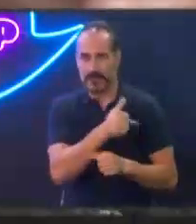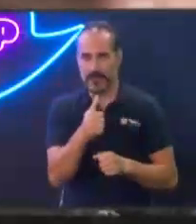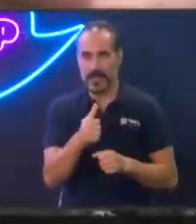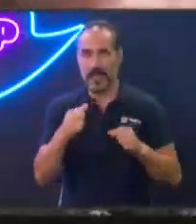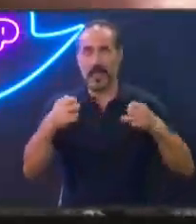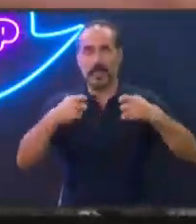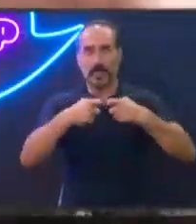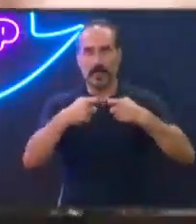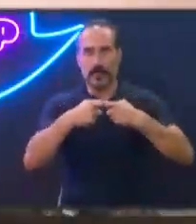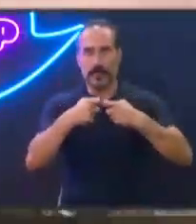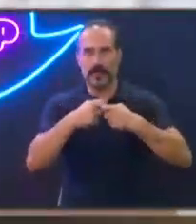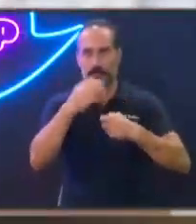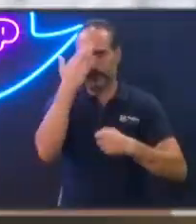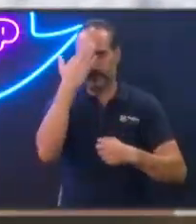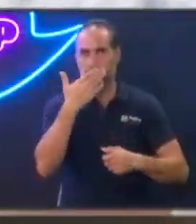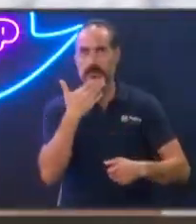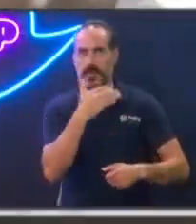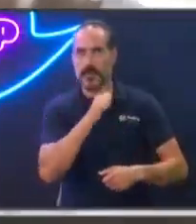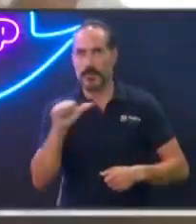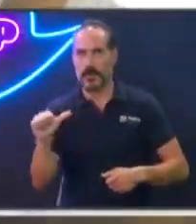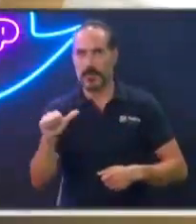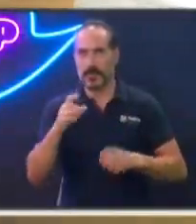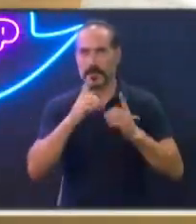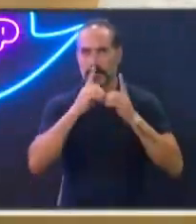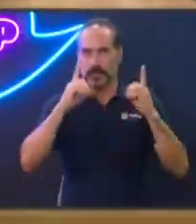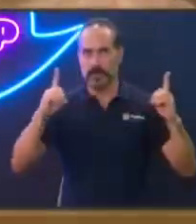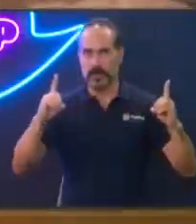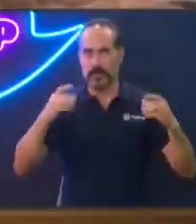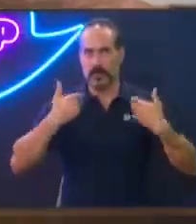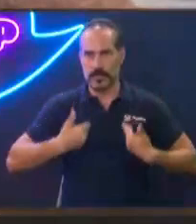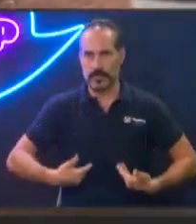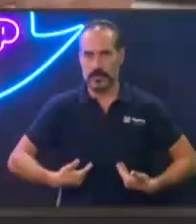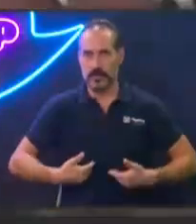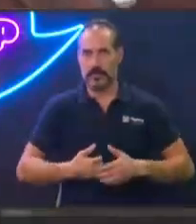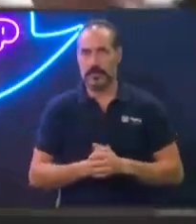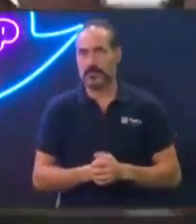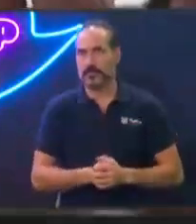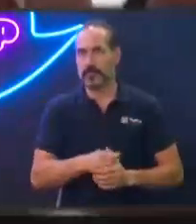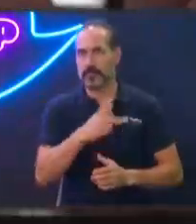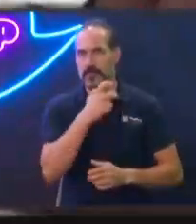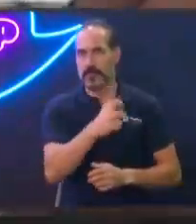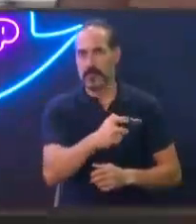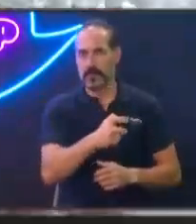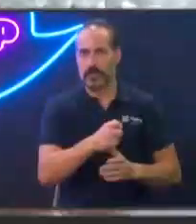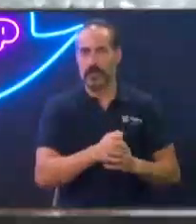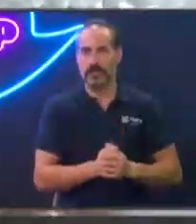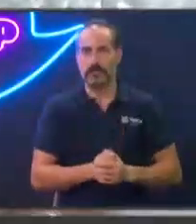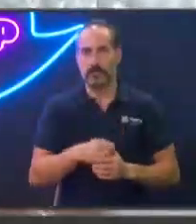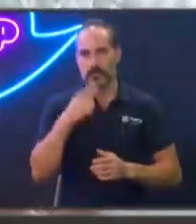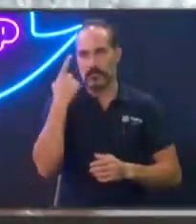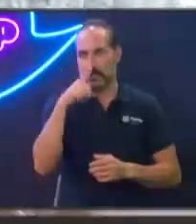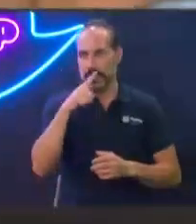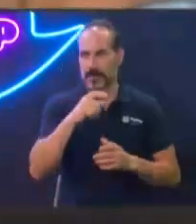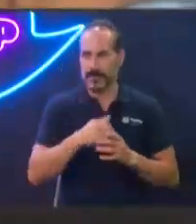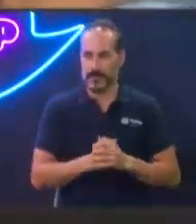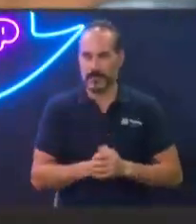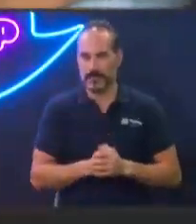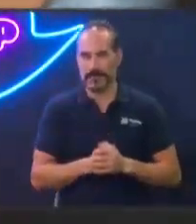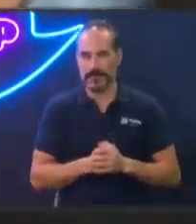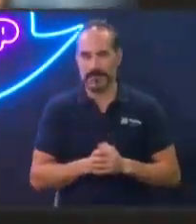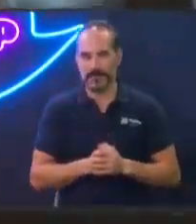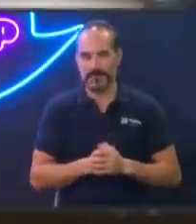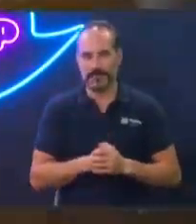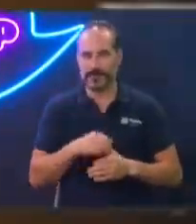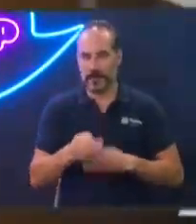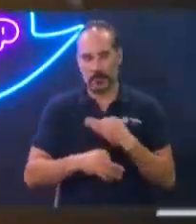habilidades que motivan el desarrollo del ser individual y social todo esto con la finalidad de egresar seres humanos con